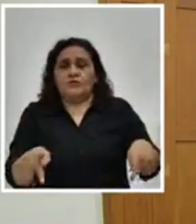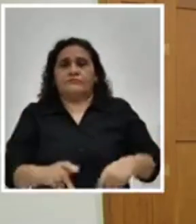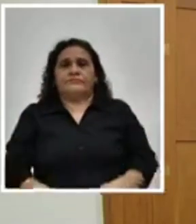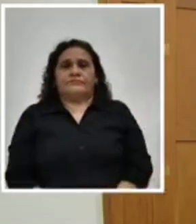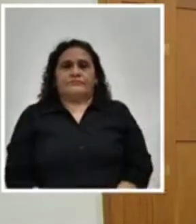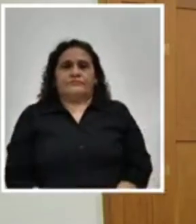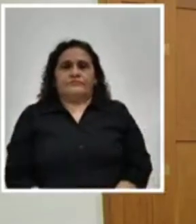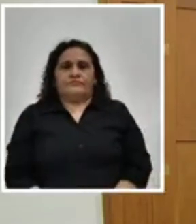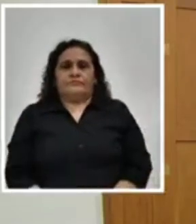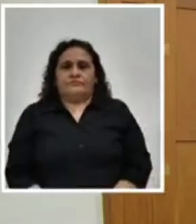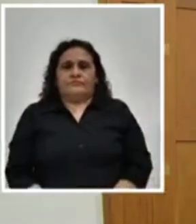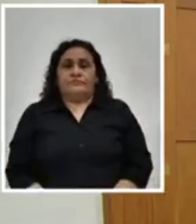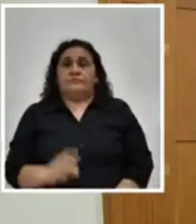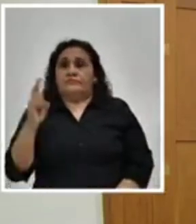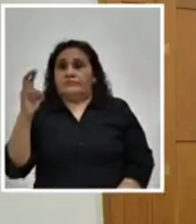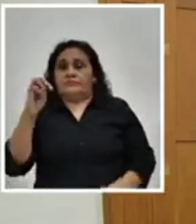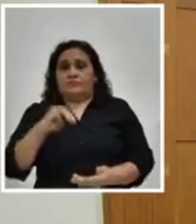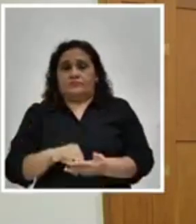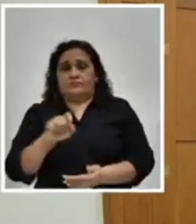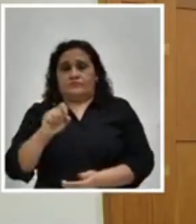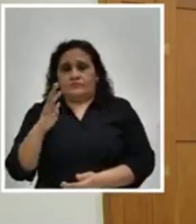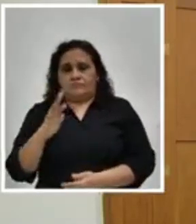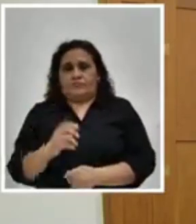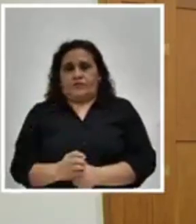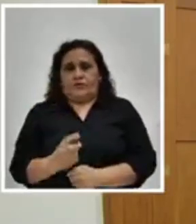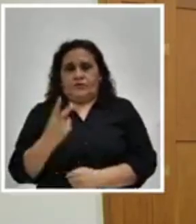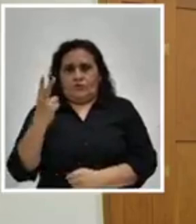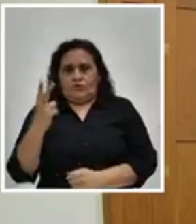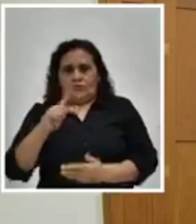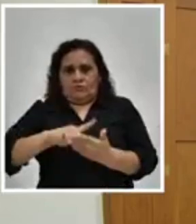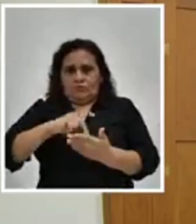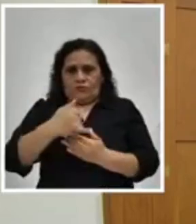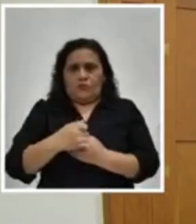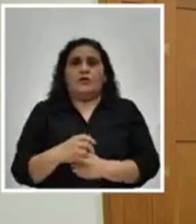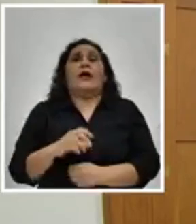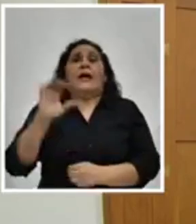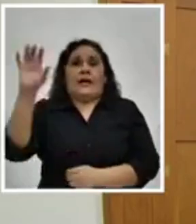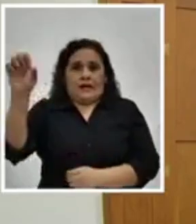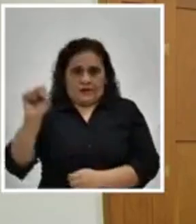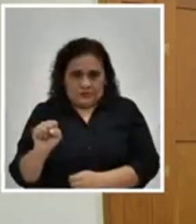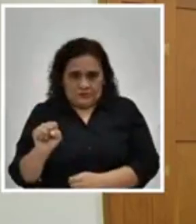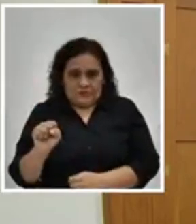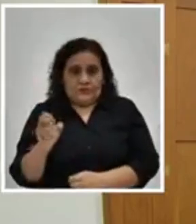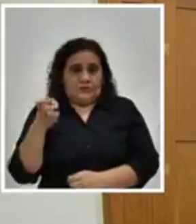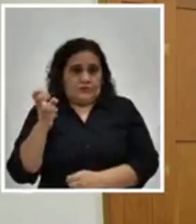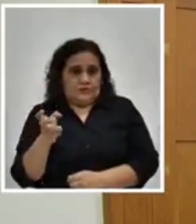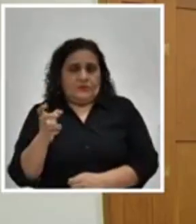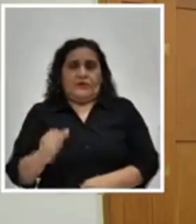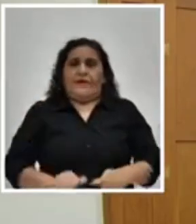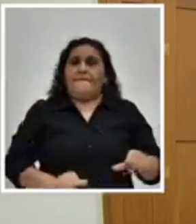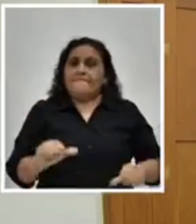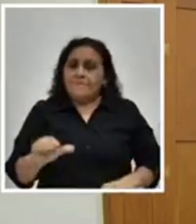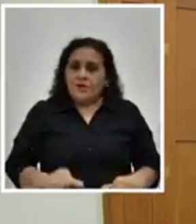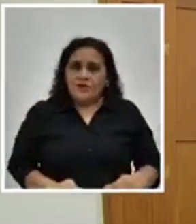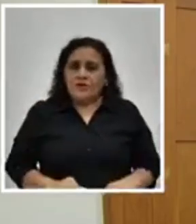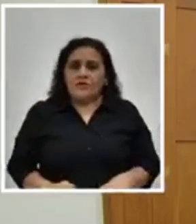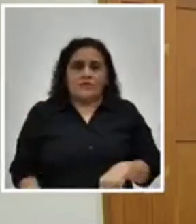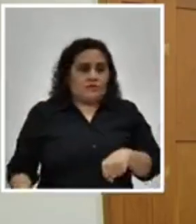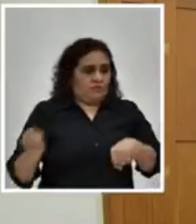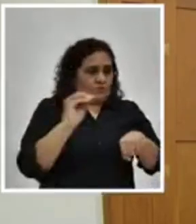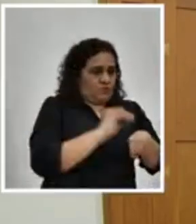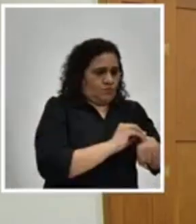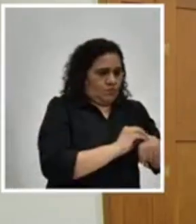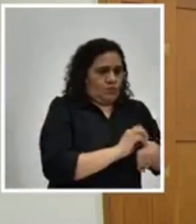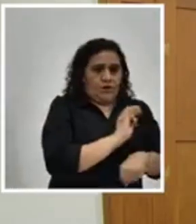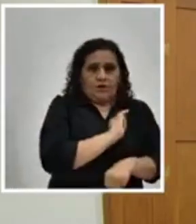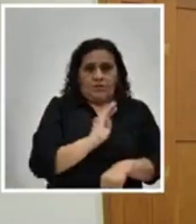En este año, ambos proyectos no solo se cristalizaron, sino que estas acciones colocaron a nuestro